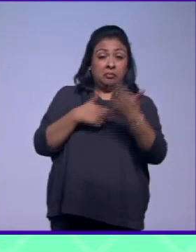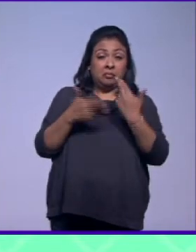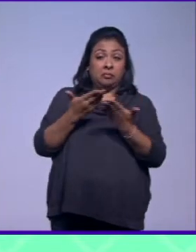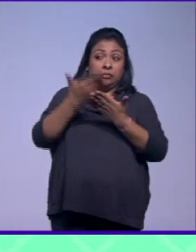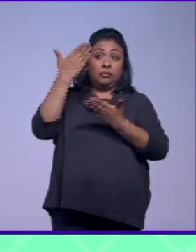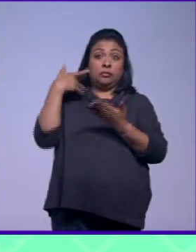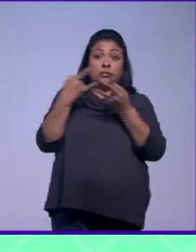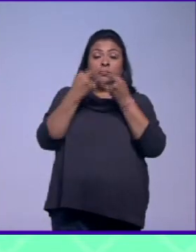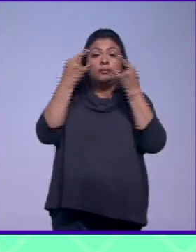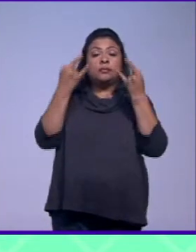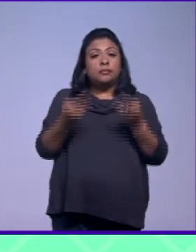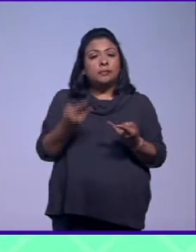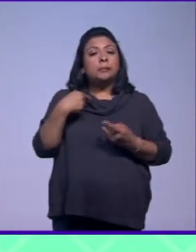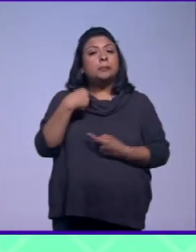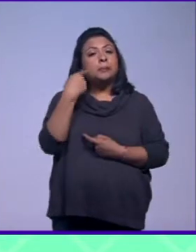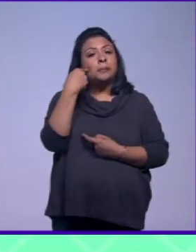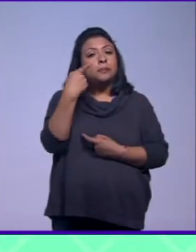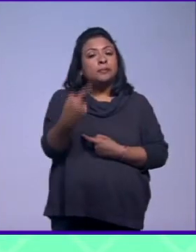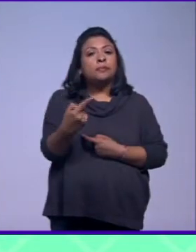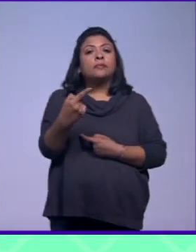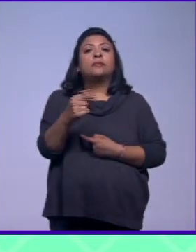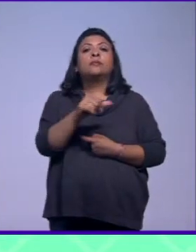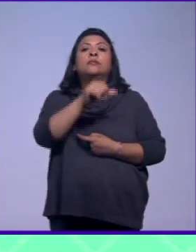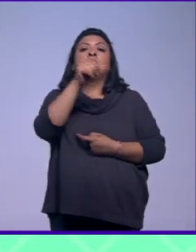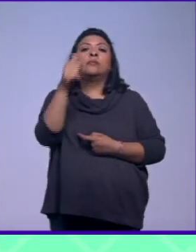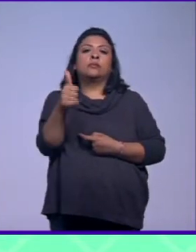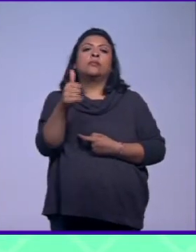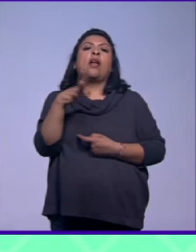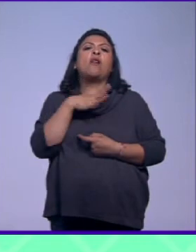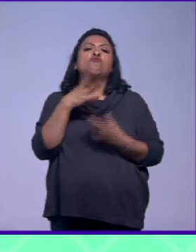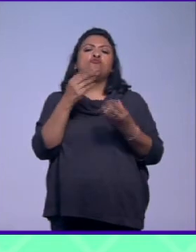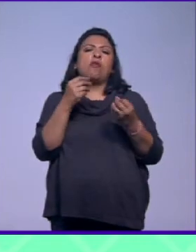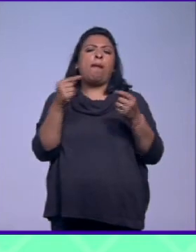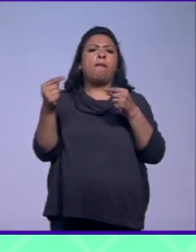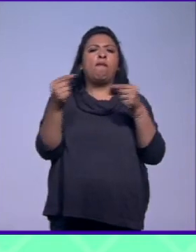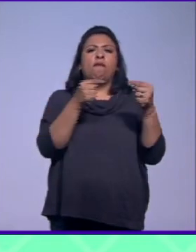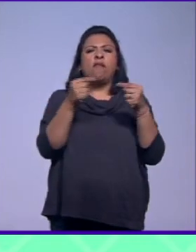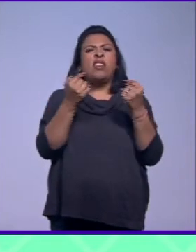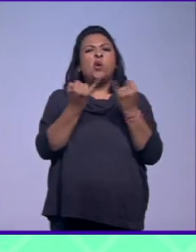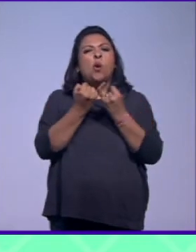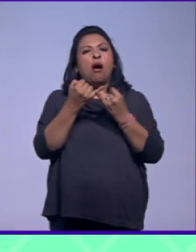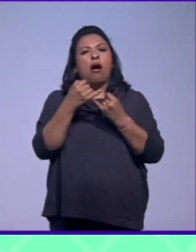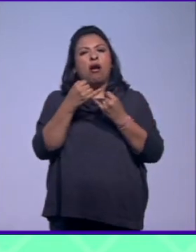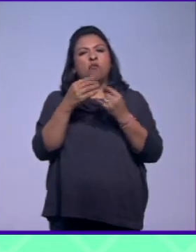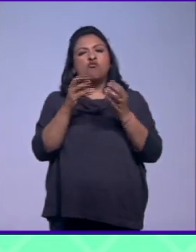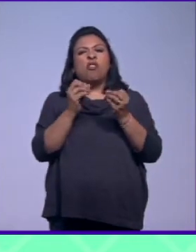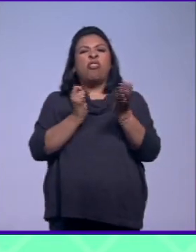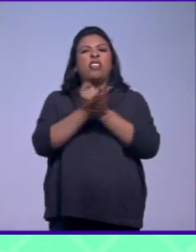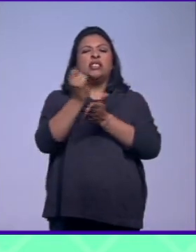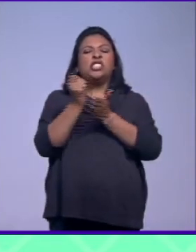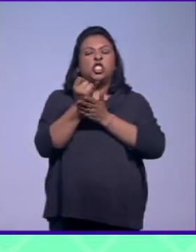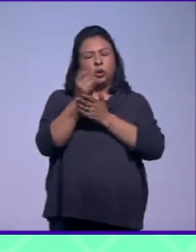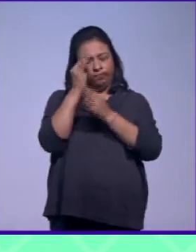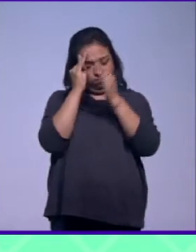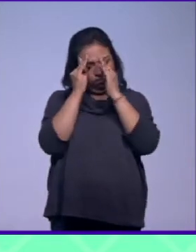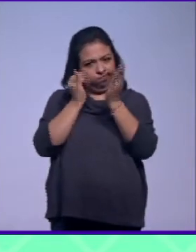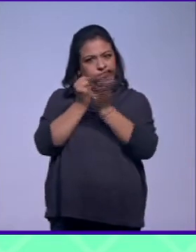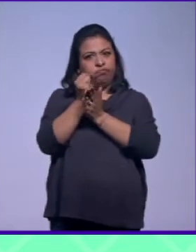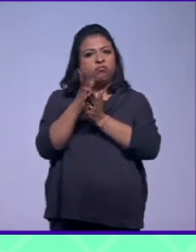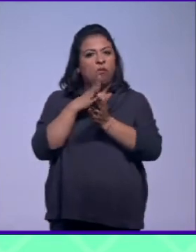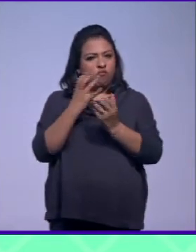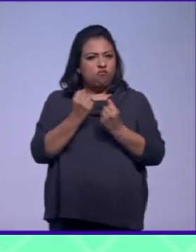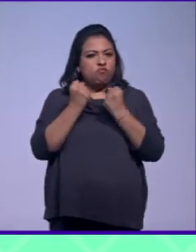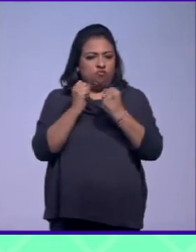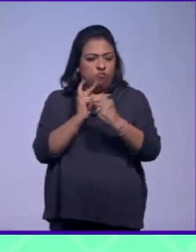historia nos vamos a encontrar con otros grandes adversarios también viscerales y también con cierto poder que